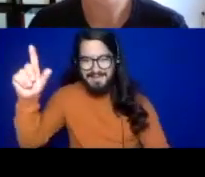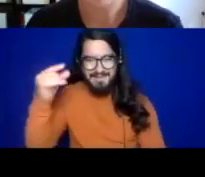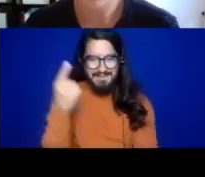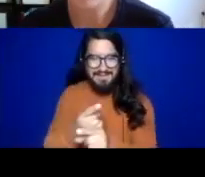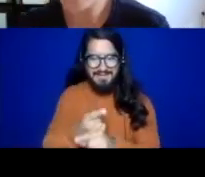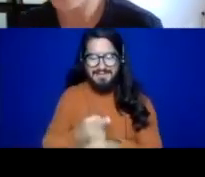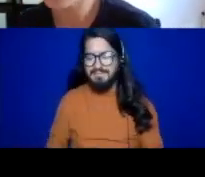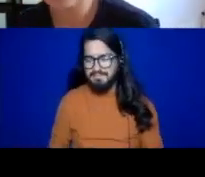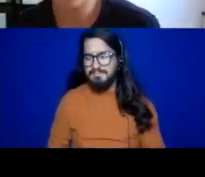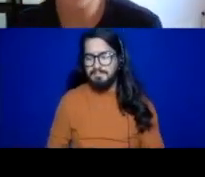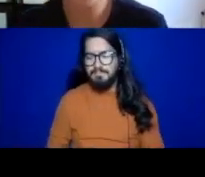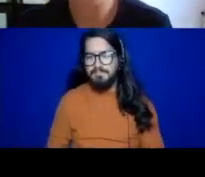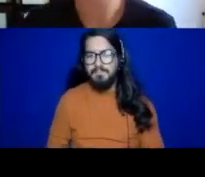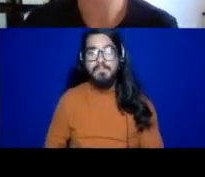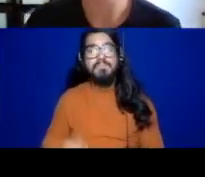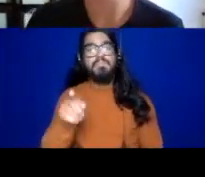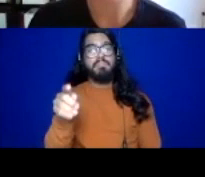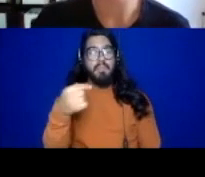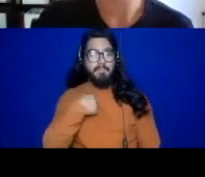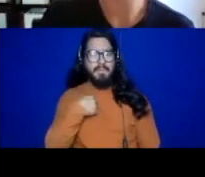para tratar de venderte diferentes